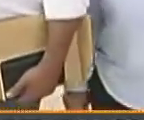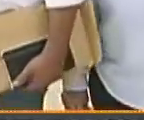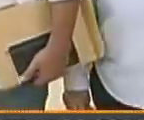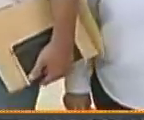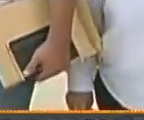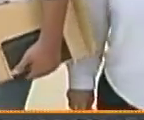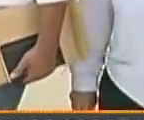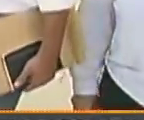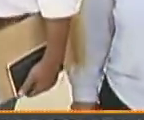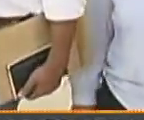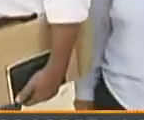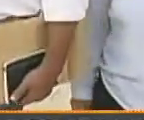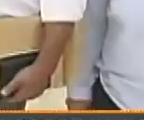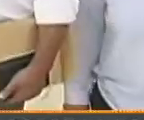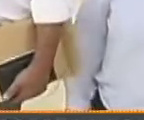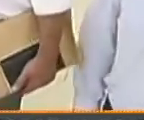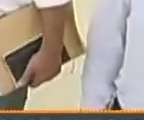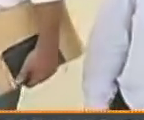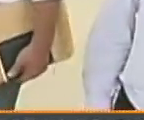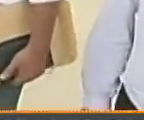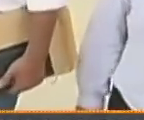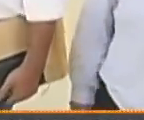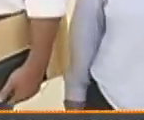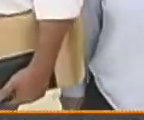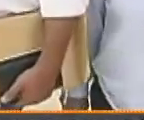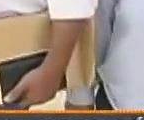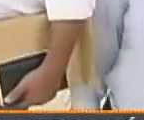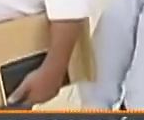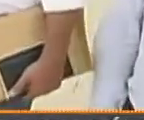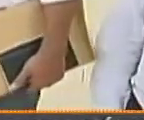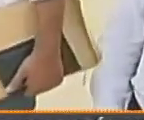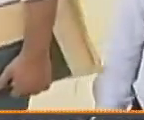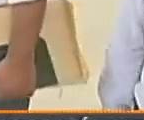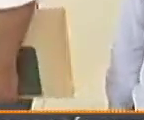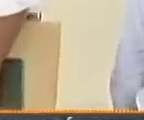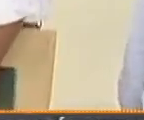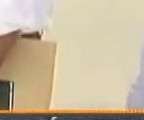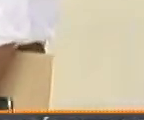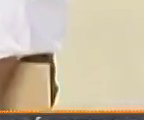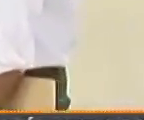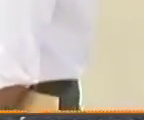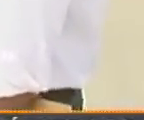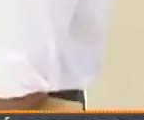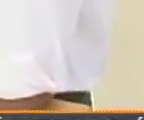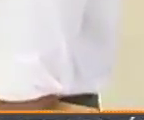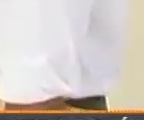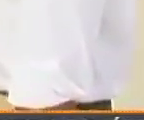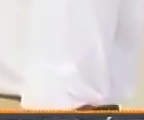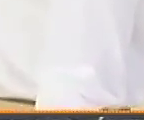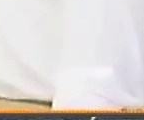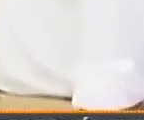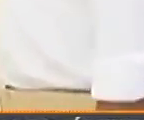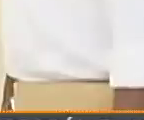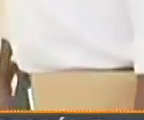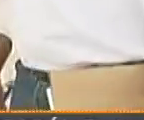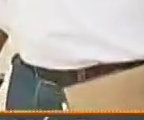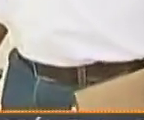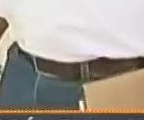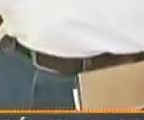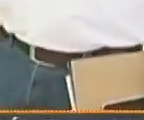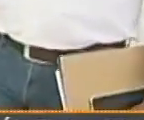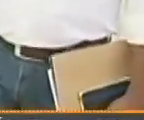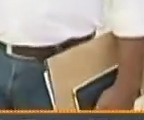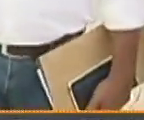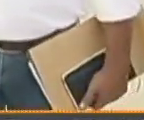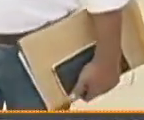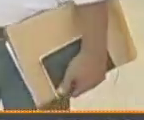nuestro pueblo, además de estar activando estos espacios tan hermosos, ¿no? Hoy es un día especial para